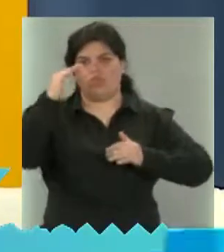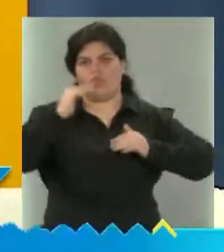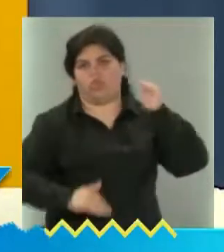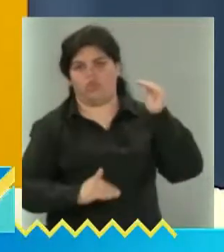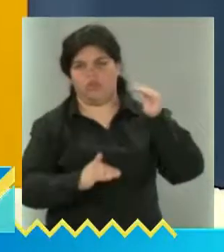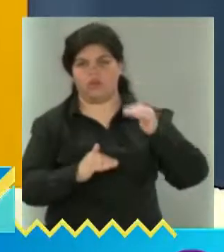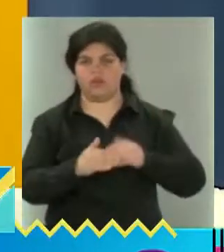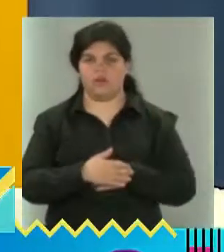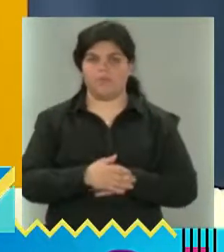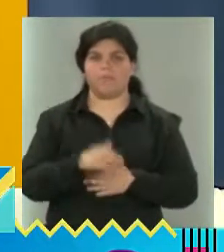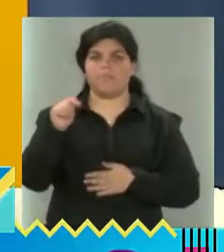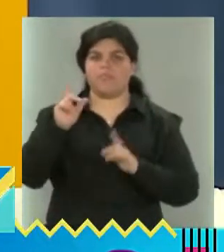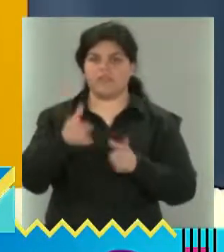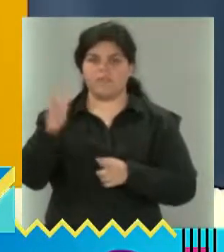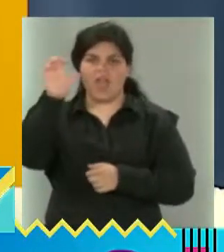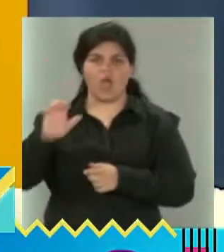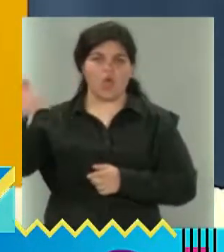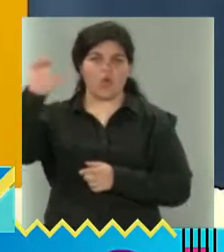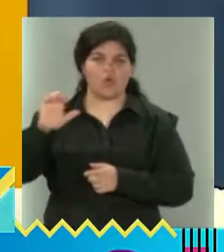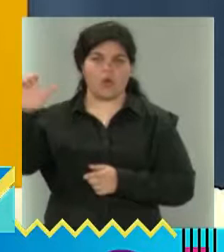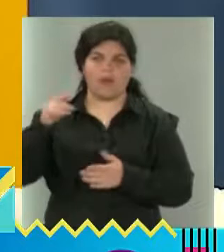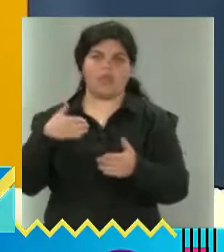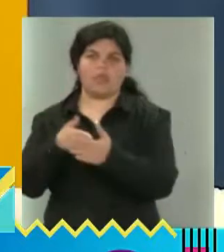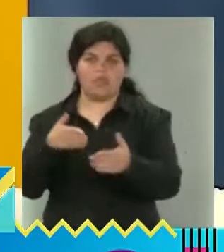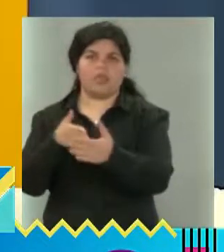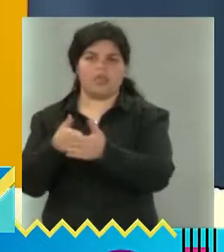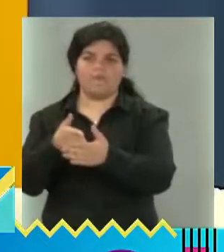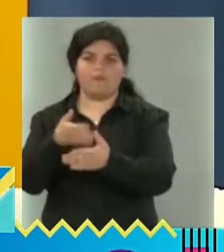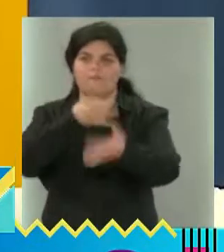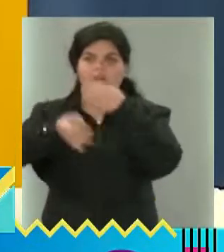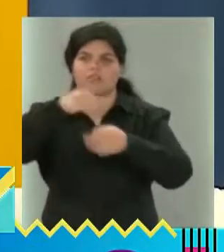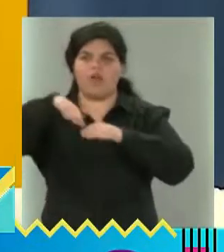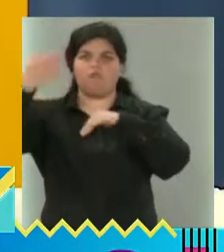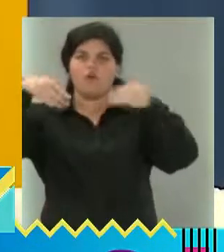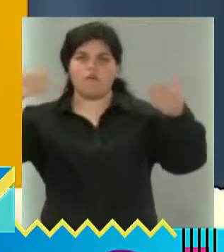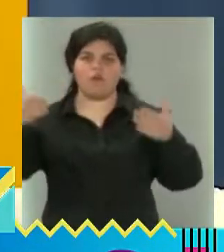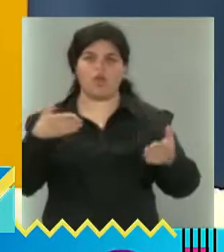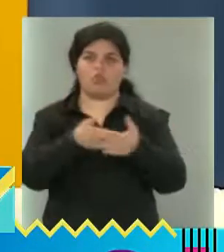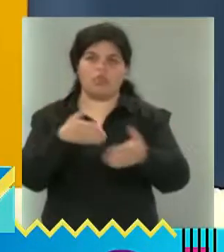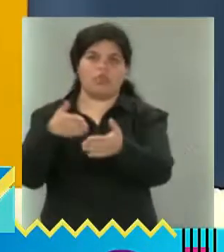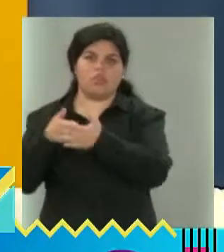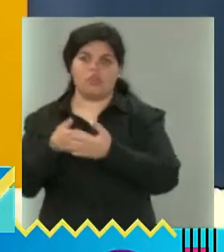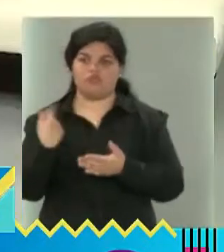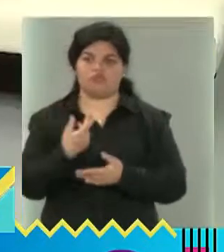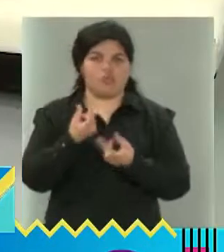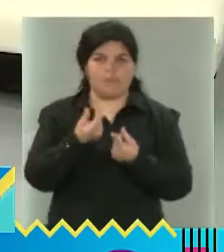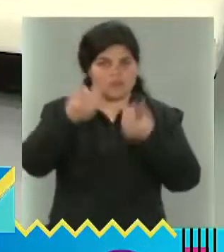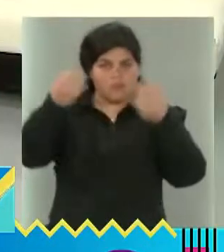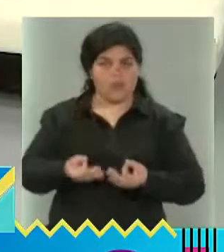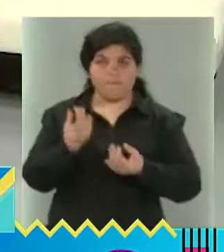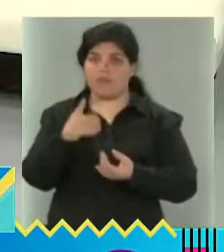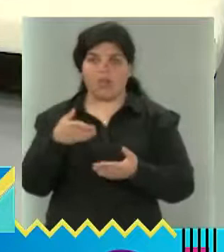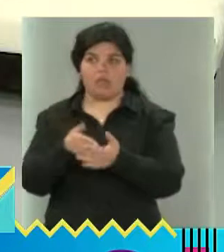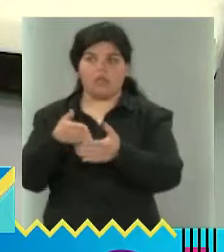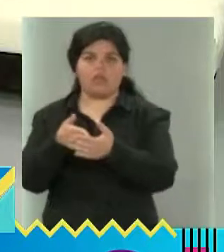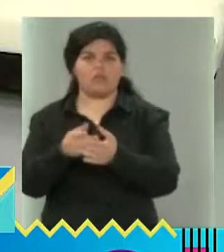incluso con la Comunidad Europea, que nos está impidiendo llegar a muchos mercados, aún teniendo mejores precios que ellos. ¿Y cuáles son esos impedimentos que se presentan?